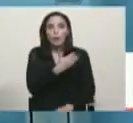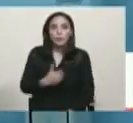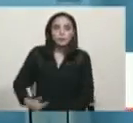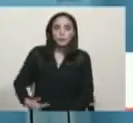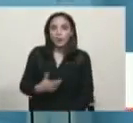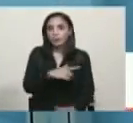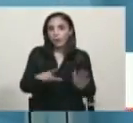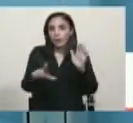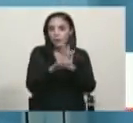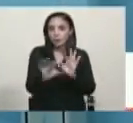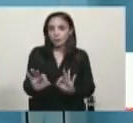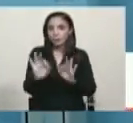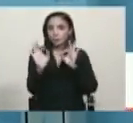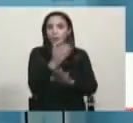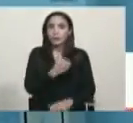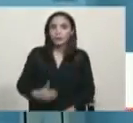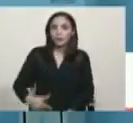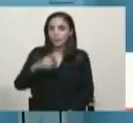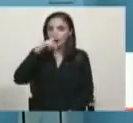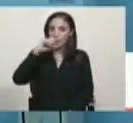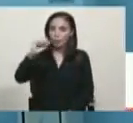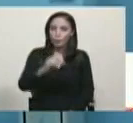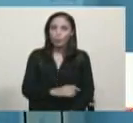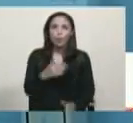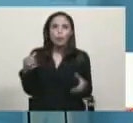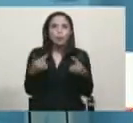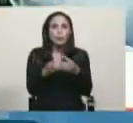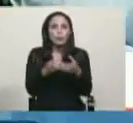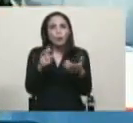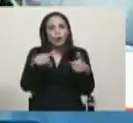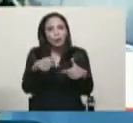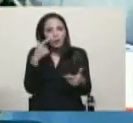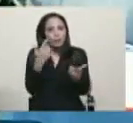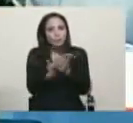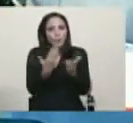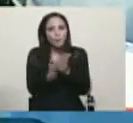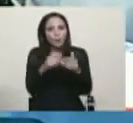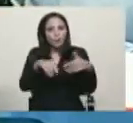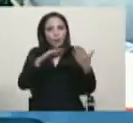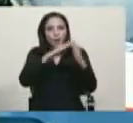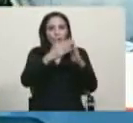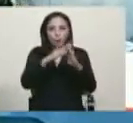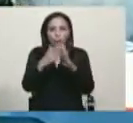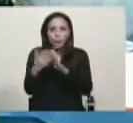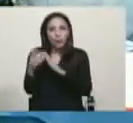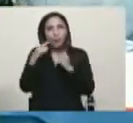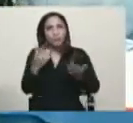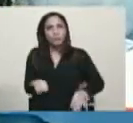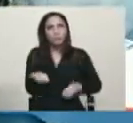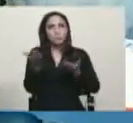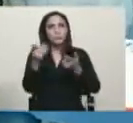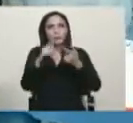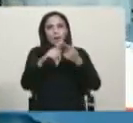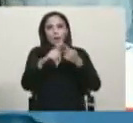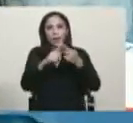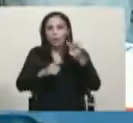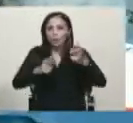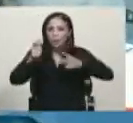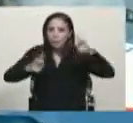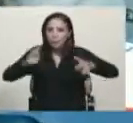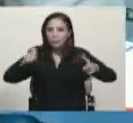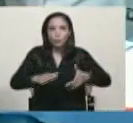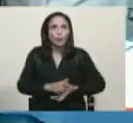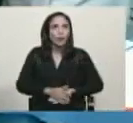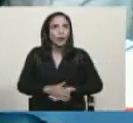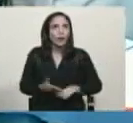y querido Nicolás Maduro, y conjuntamente aquí estamos con la comunidad, con nuestra vocera